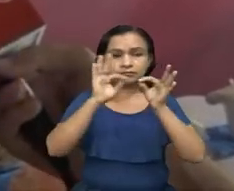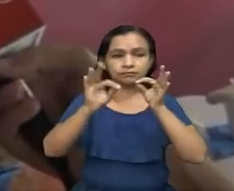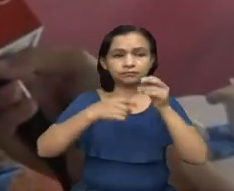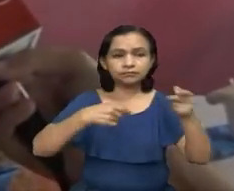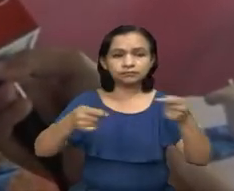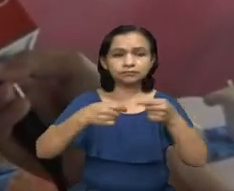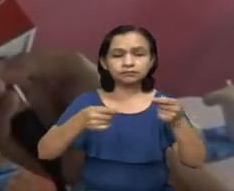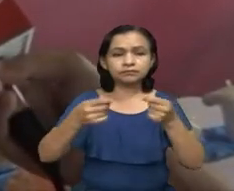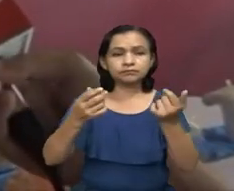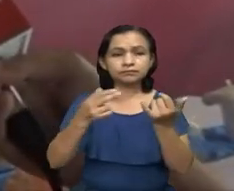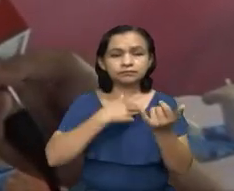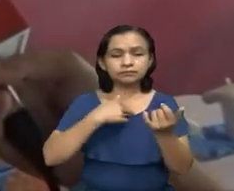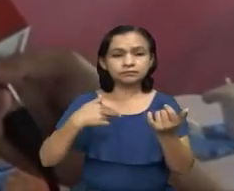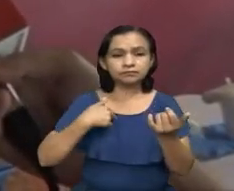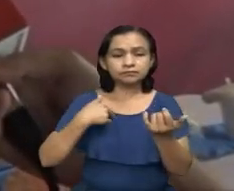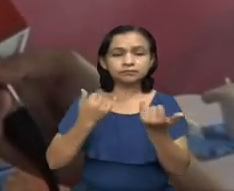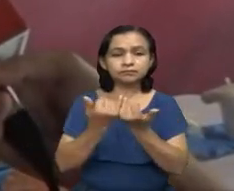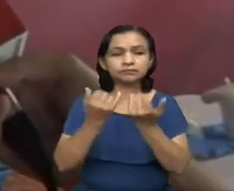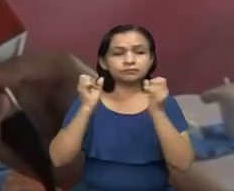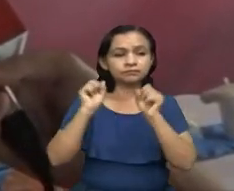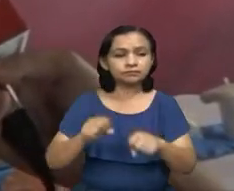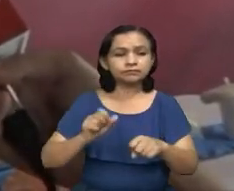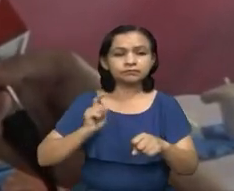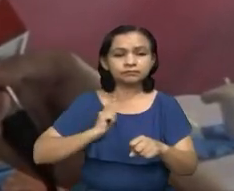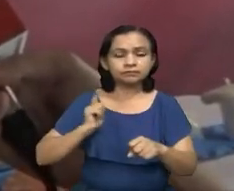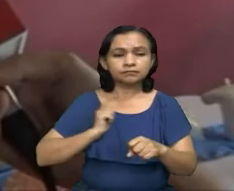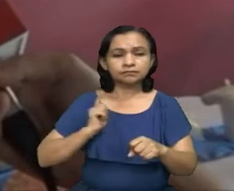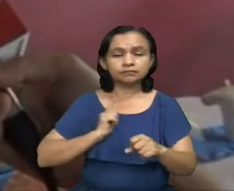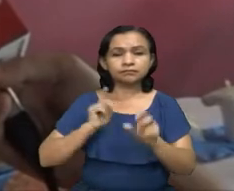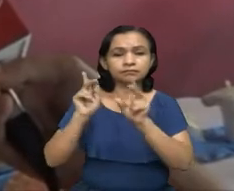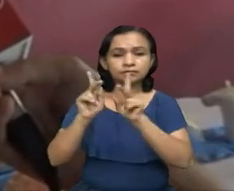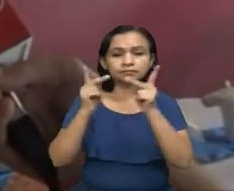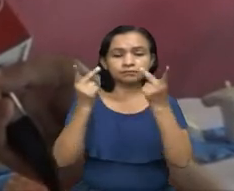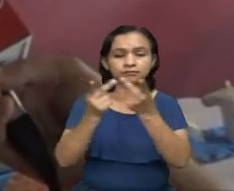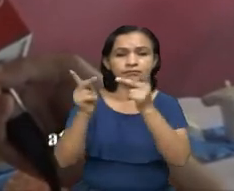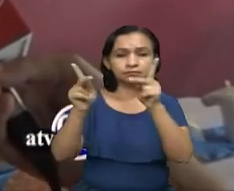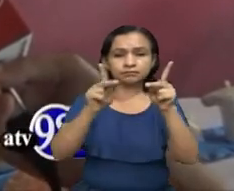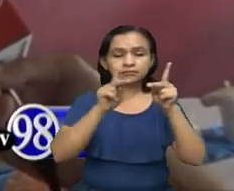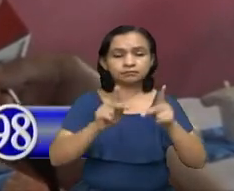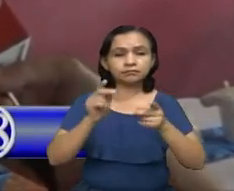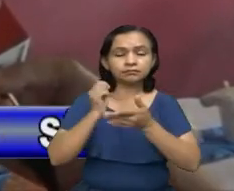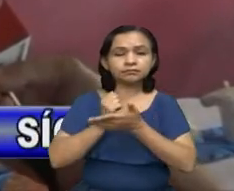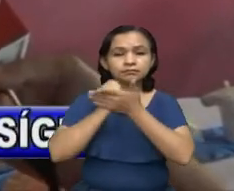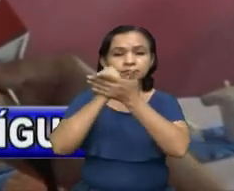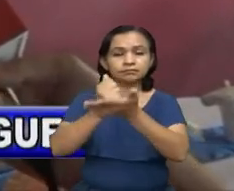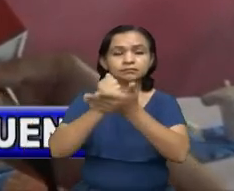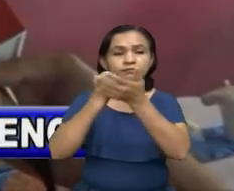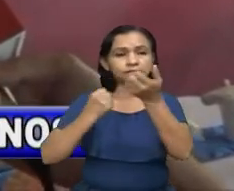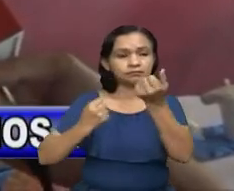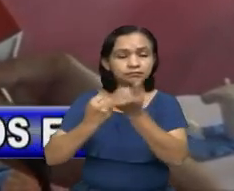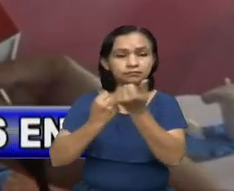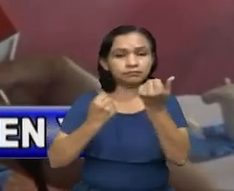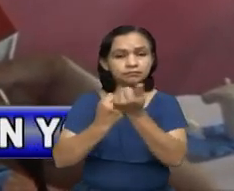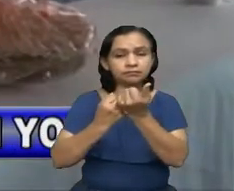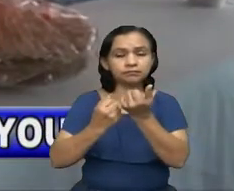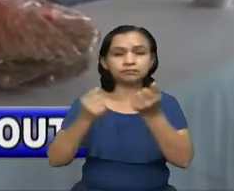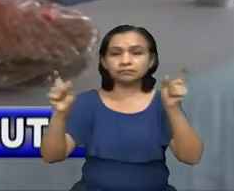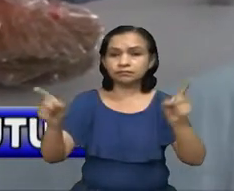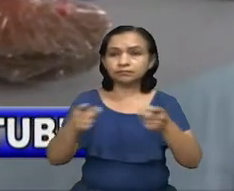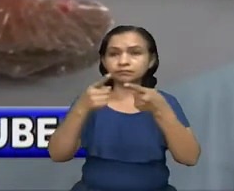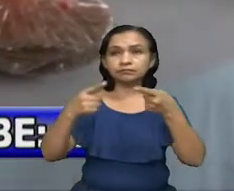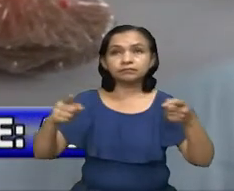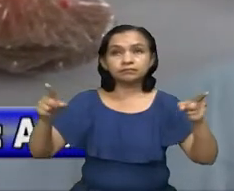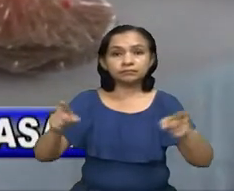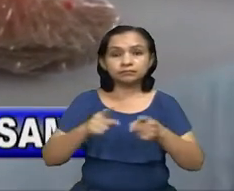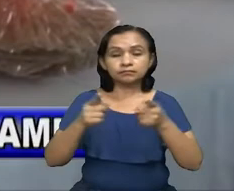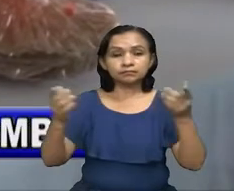es la publicidad para las ferias, para que obtengamos público, y nos va a estar brindando lo que es el apoyo de sonido.